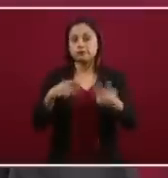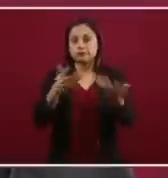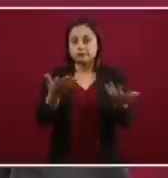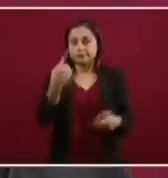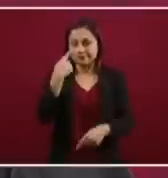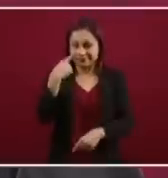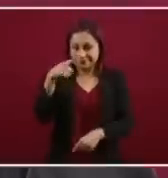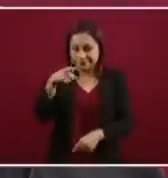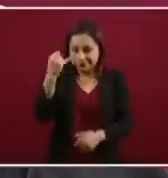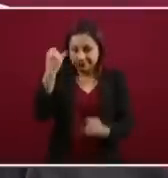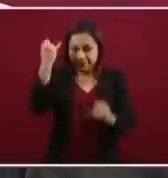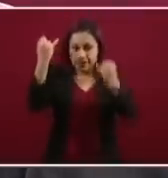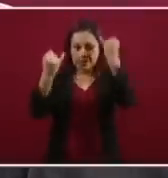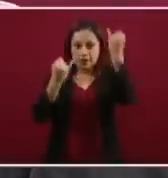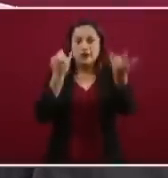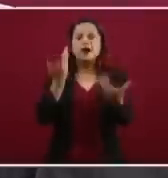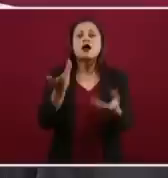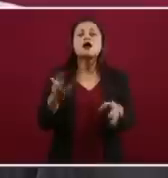destinar